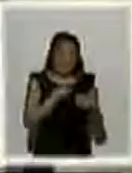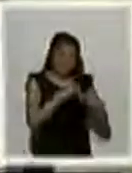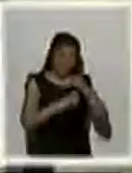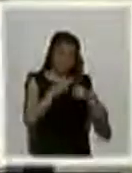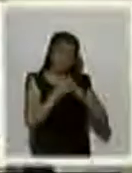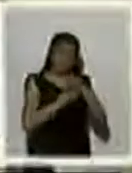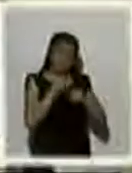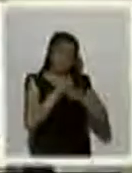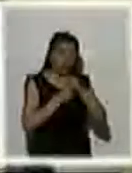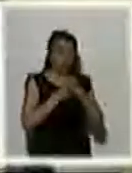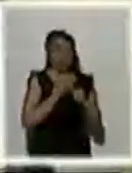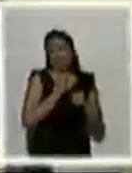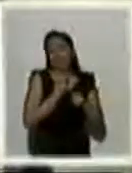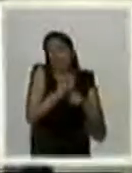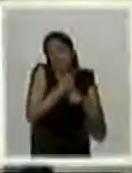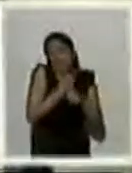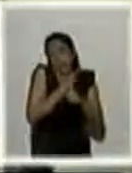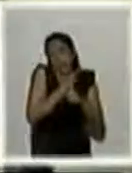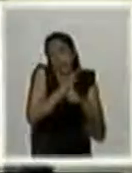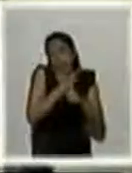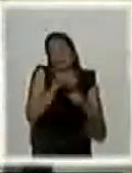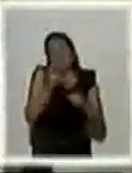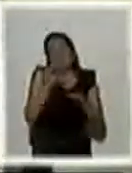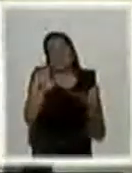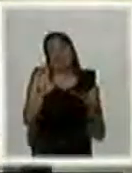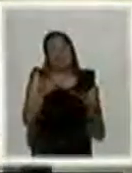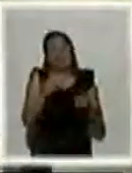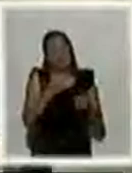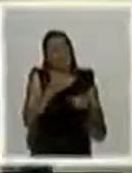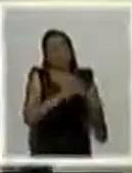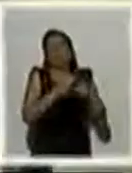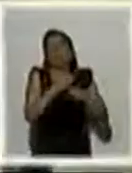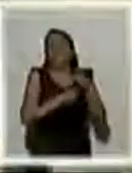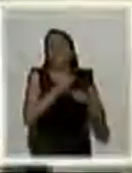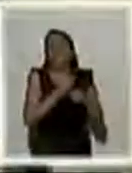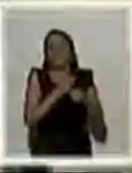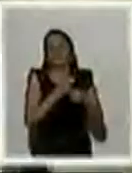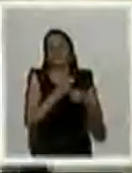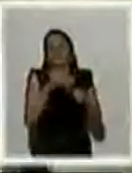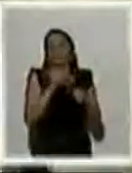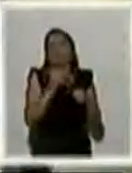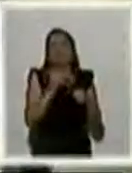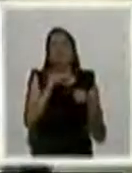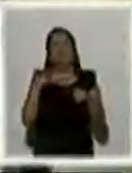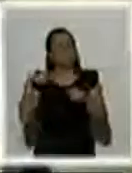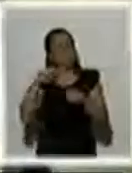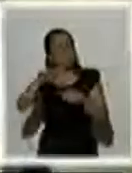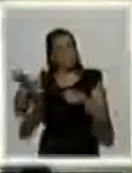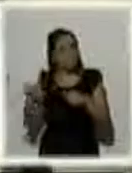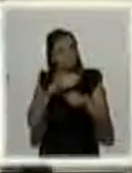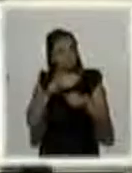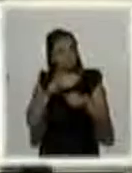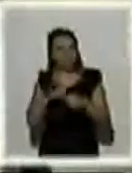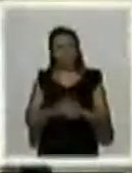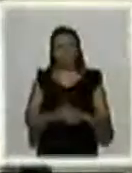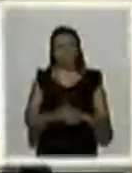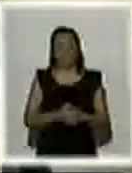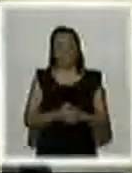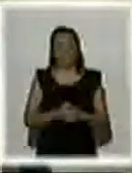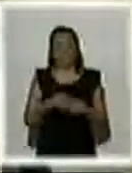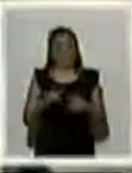somos productores de artículos originarios del campo, no alcanza para crear